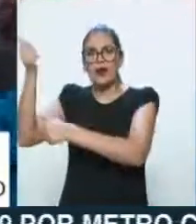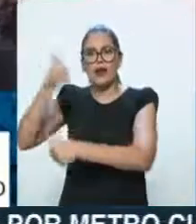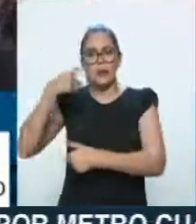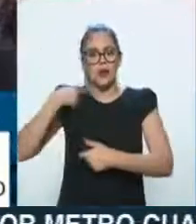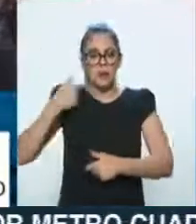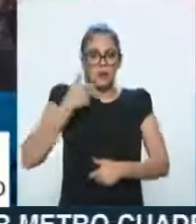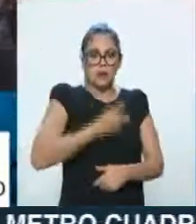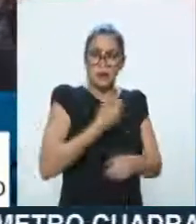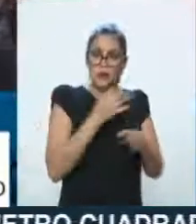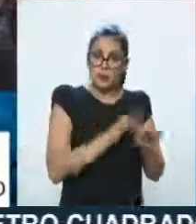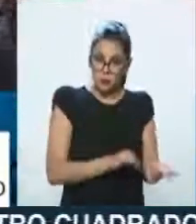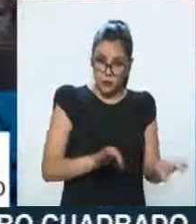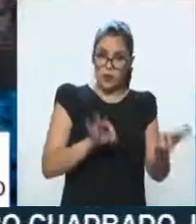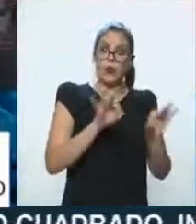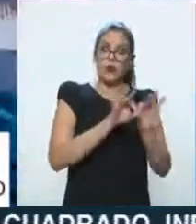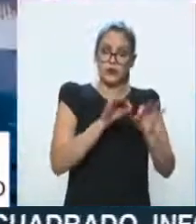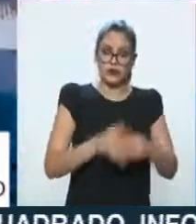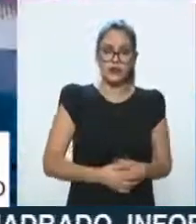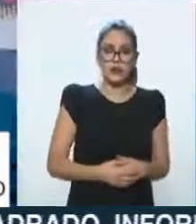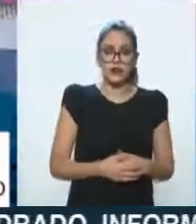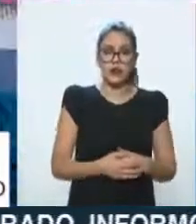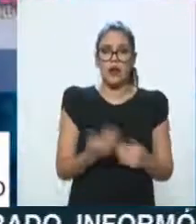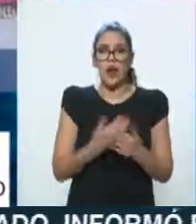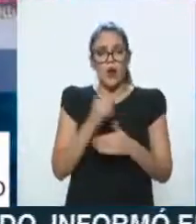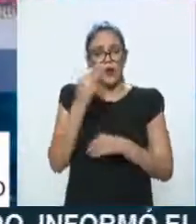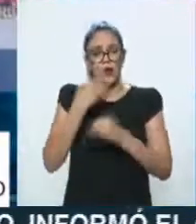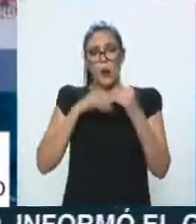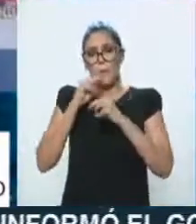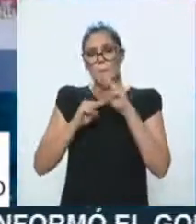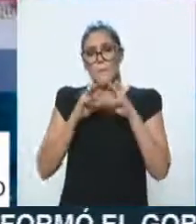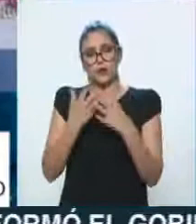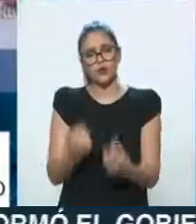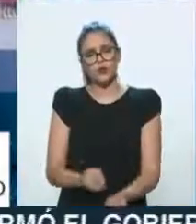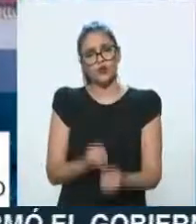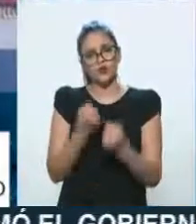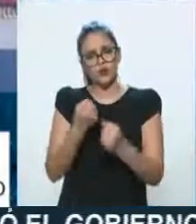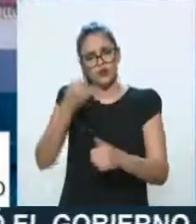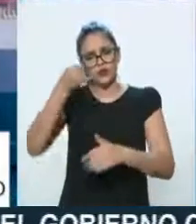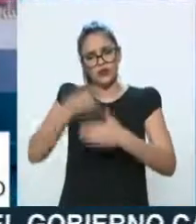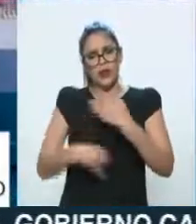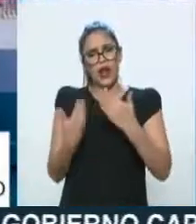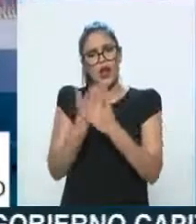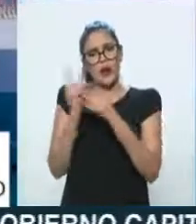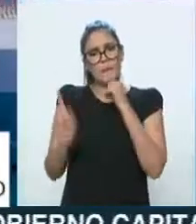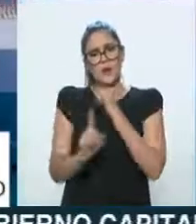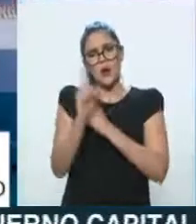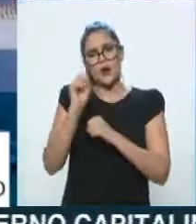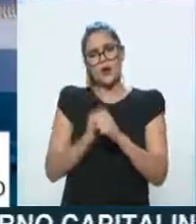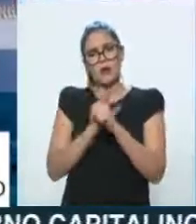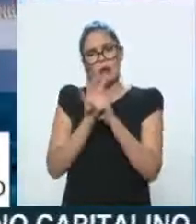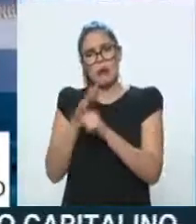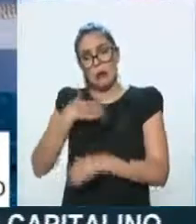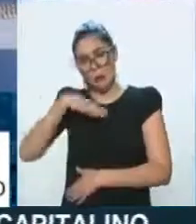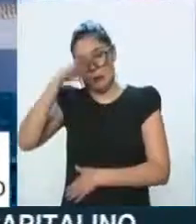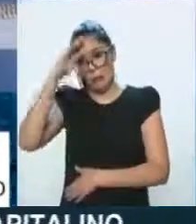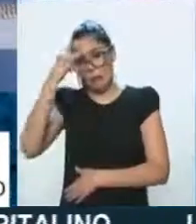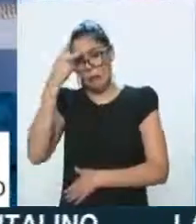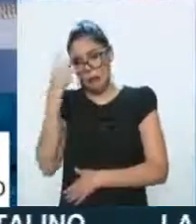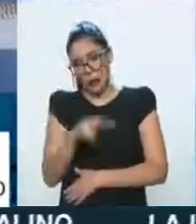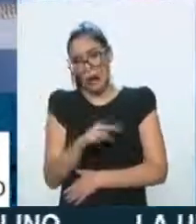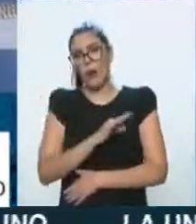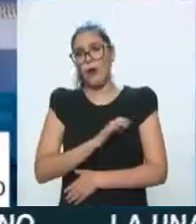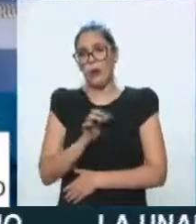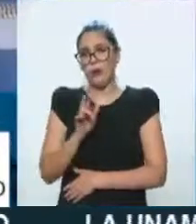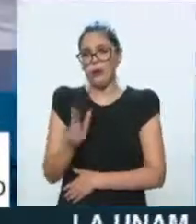importante. Hay tendencias proteccionistas en todo el mundo que se han agudizado con la crisis del COVID. Yo creo que México puede ser un polo